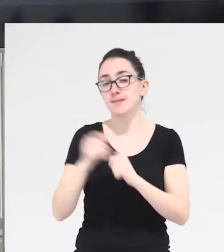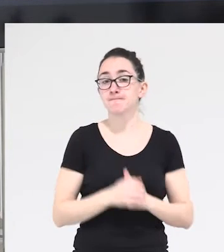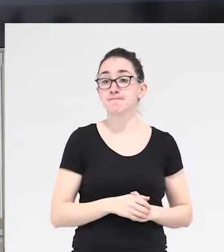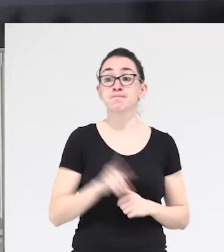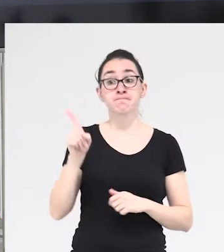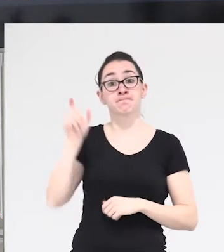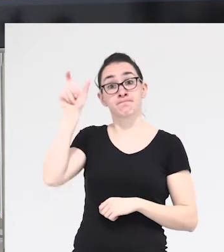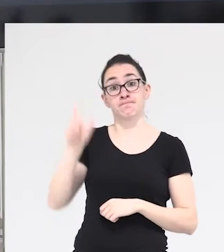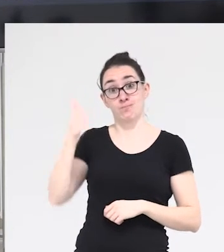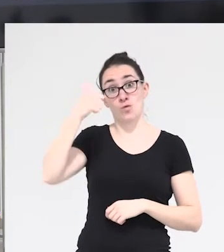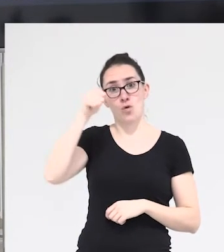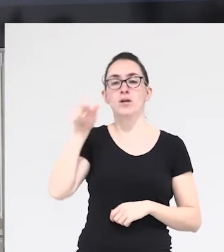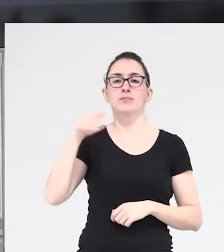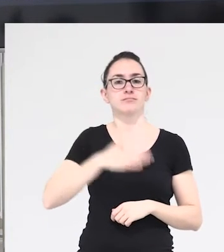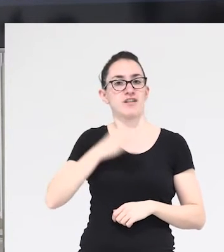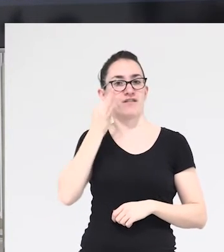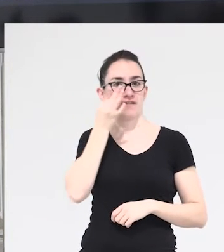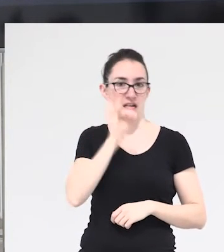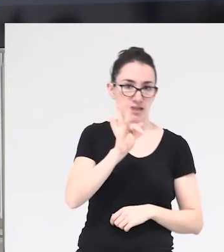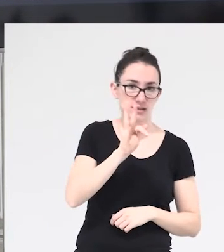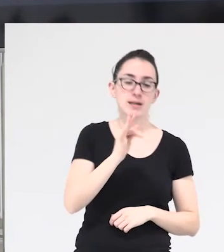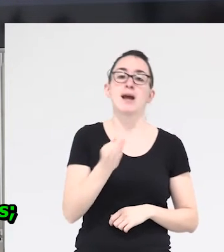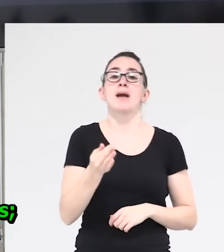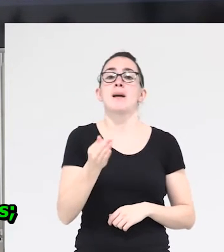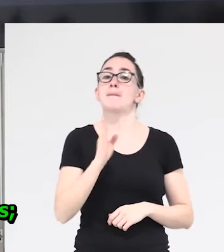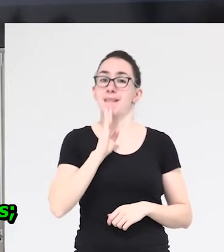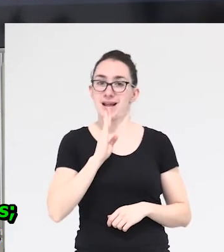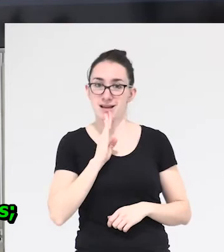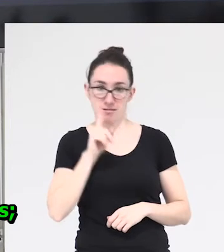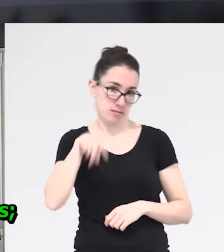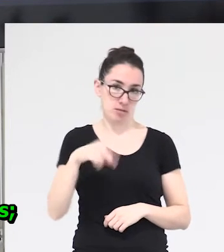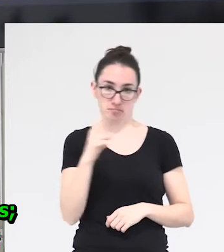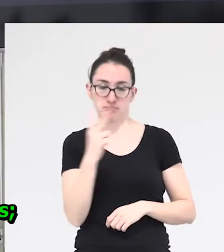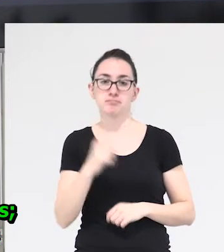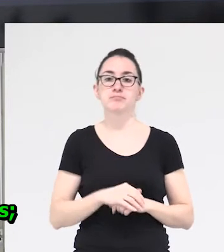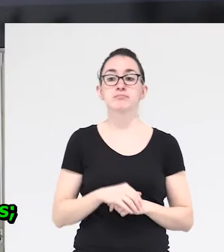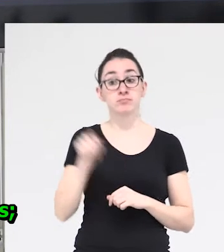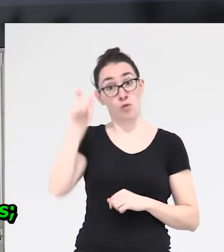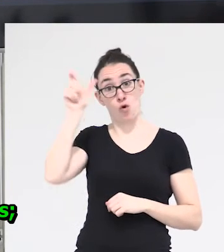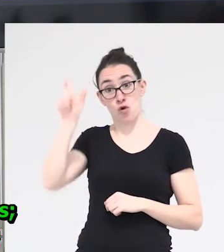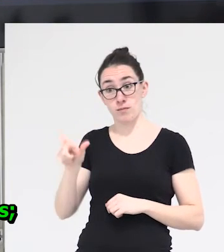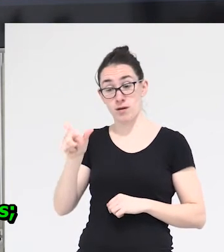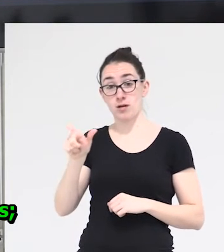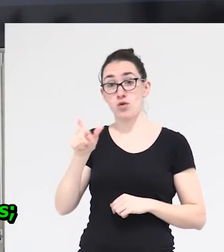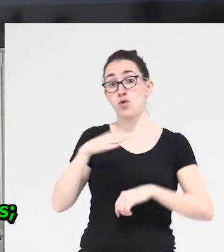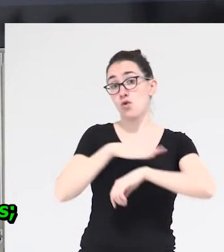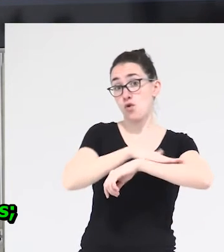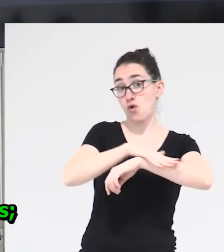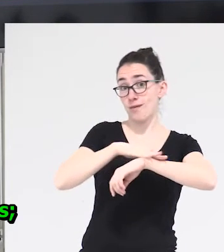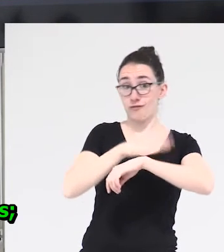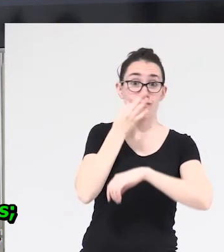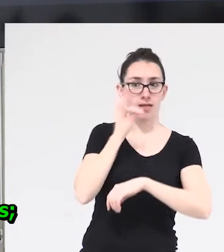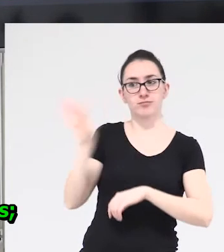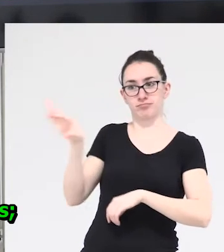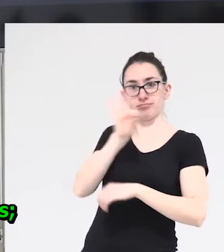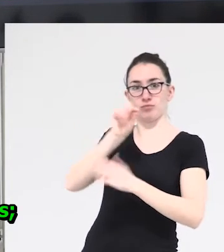Este hombre, Adolphe Quetelet, que era un francés, belga francés, contratado por el gobierno